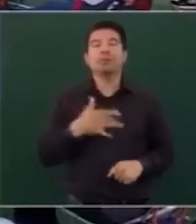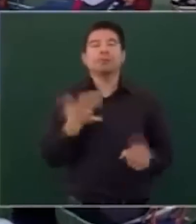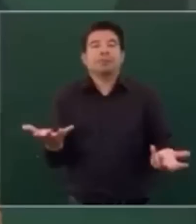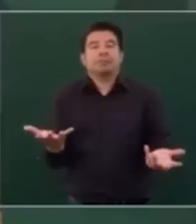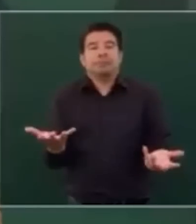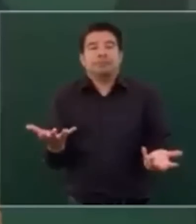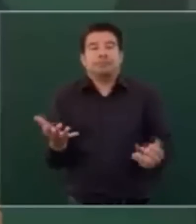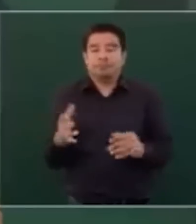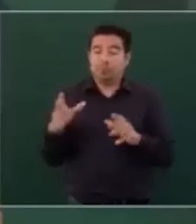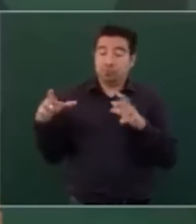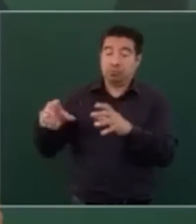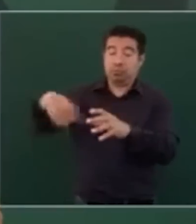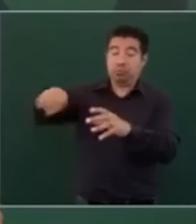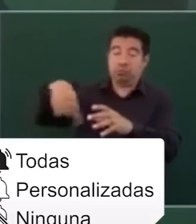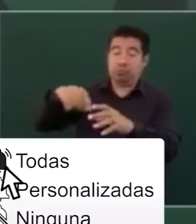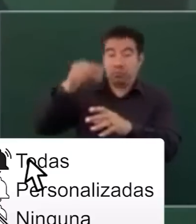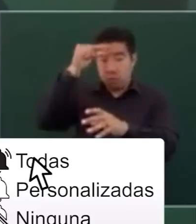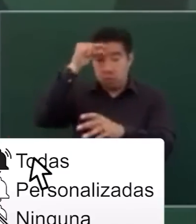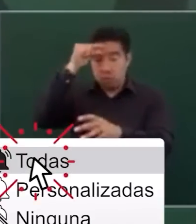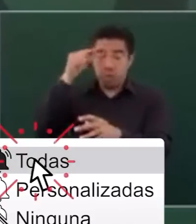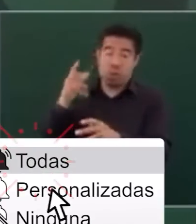esa postura